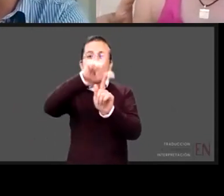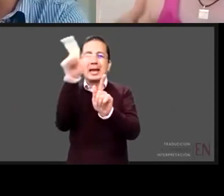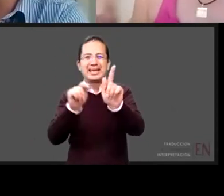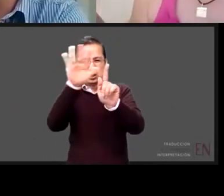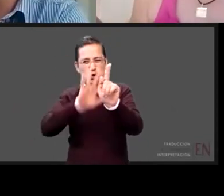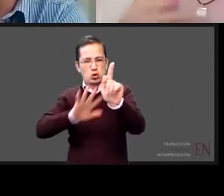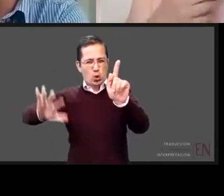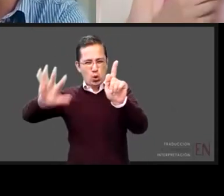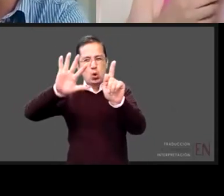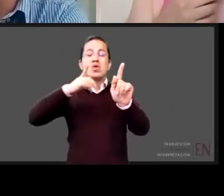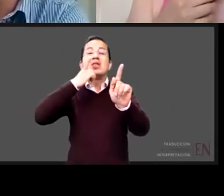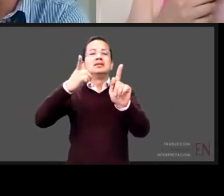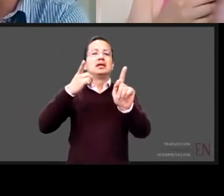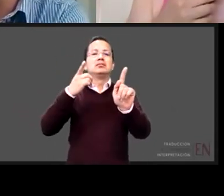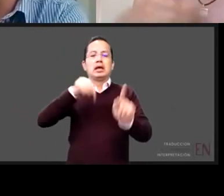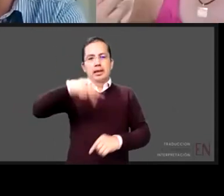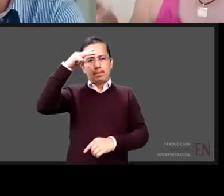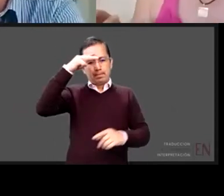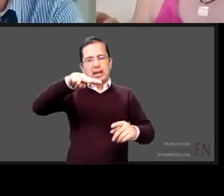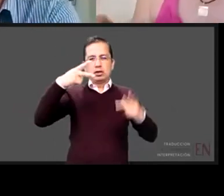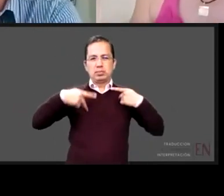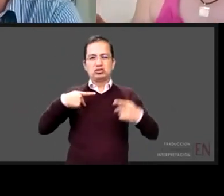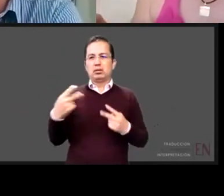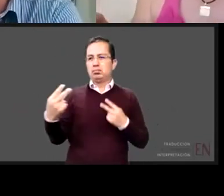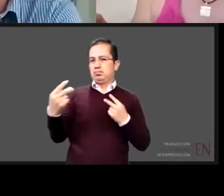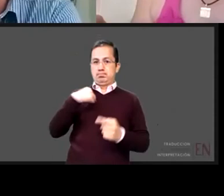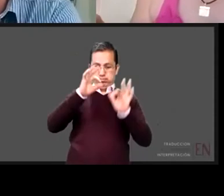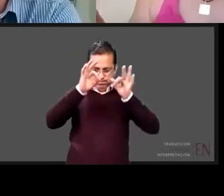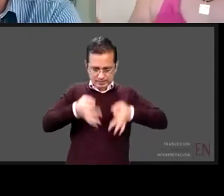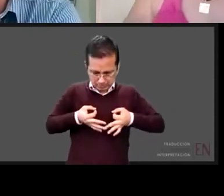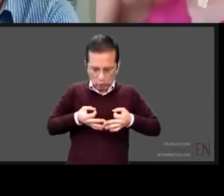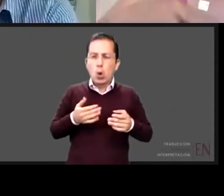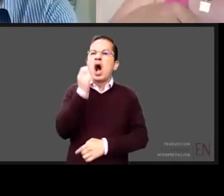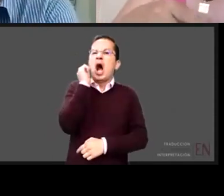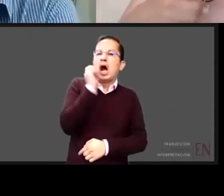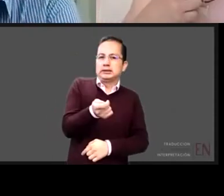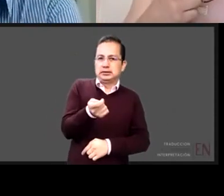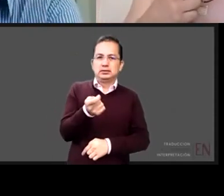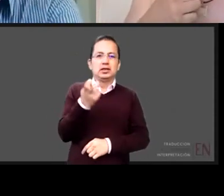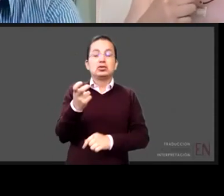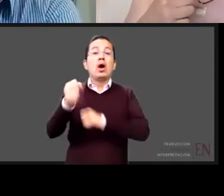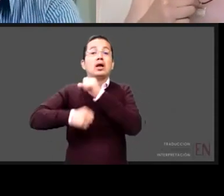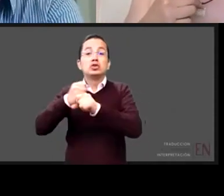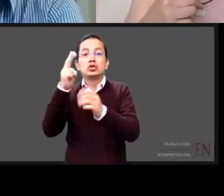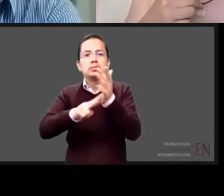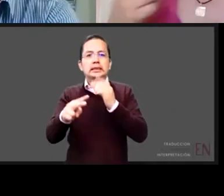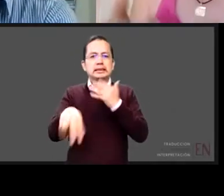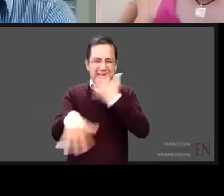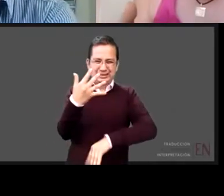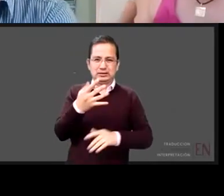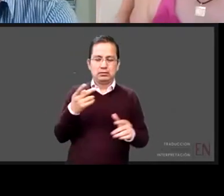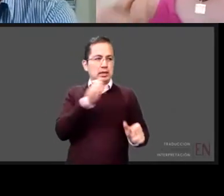conocen, es la encuesta nacional de niños, niñas y adolescentes de 2015, que coincide con los datos que arrojó la ENADIS